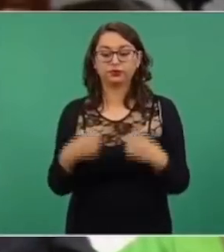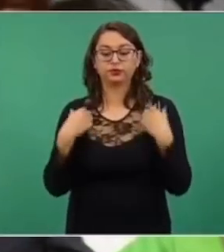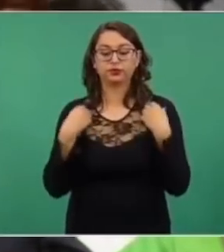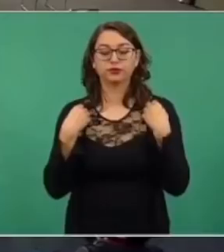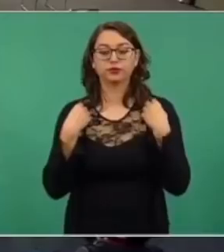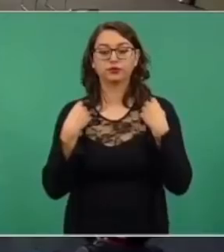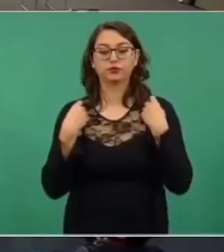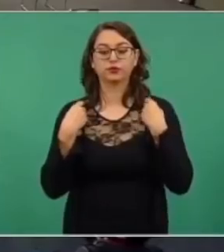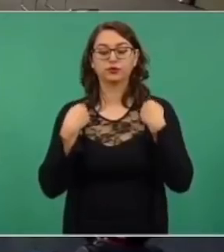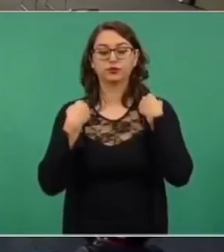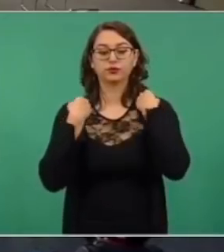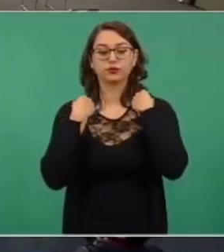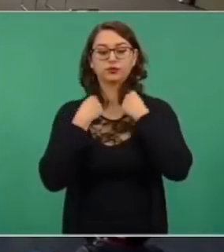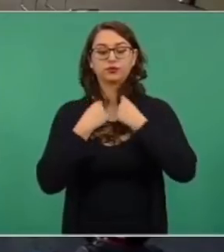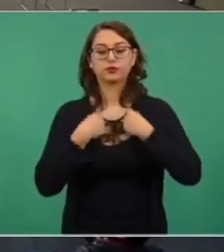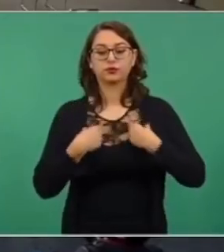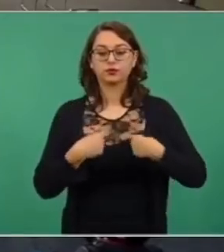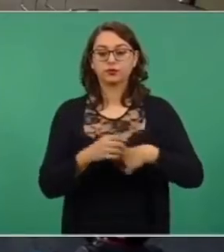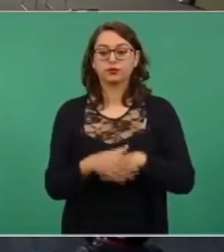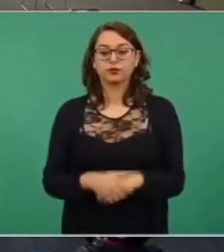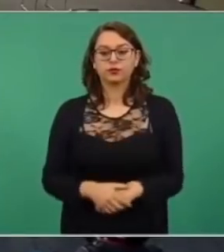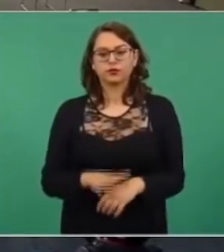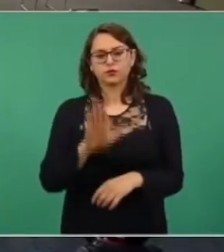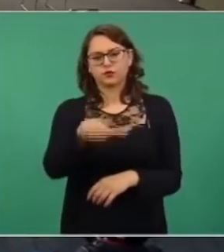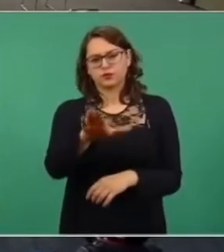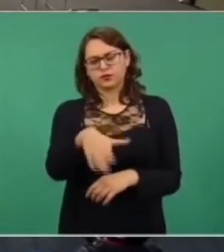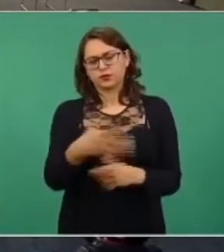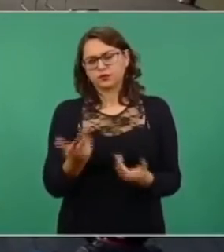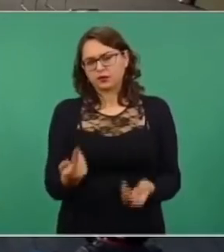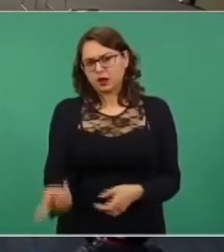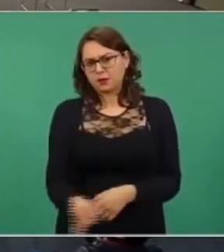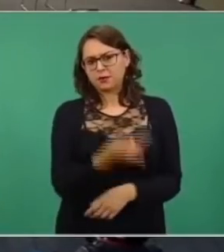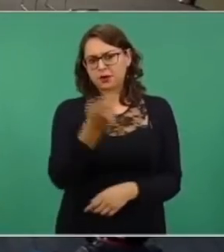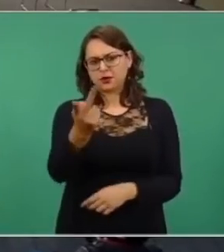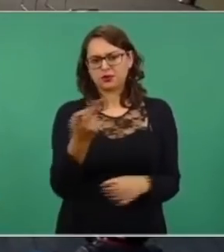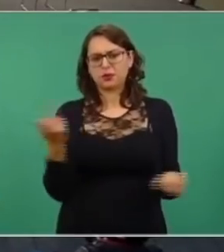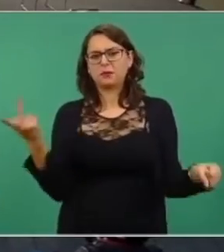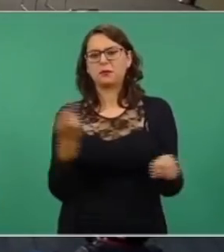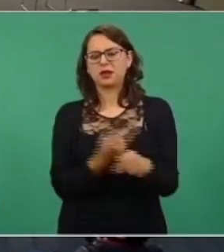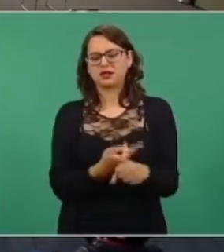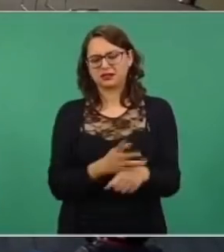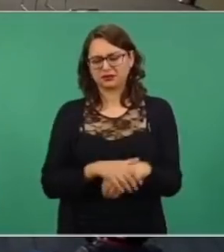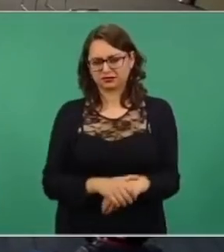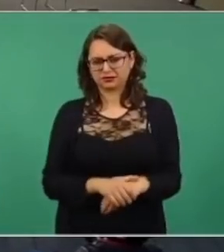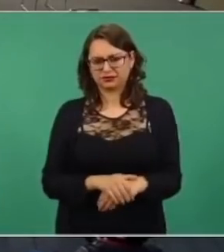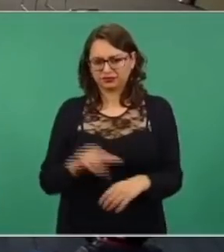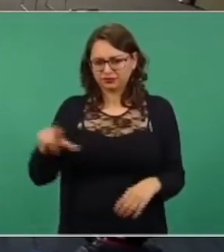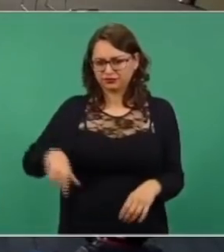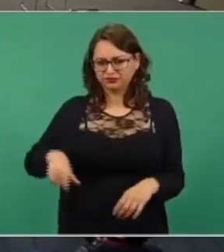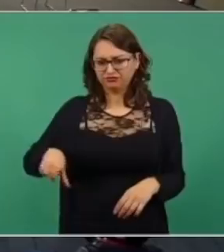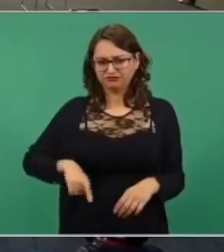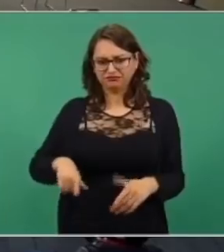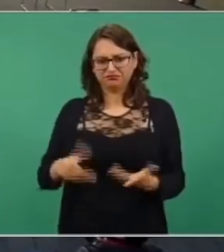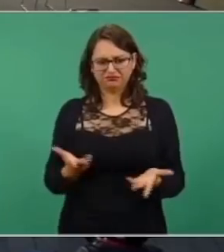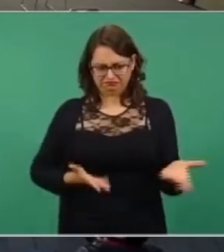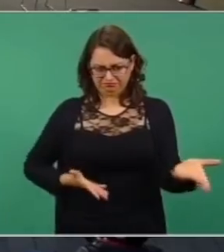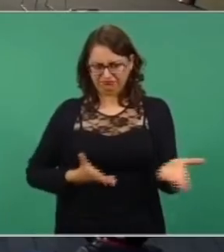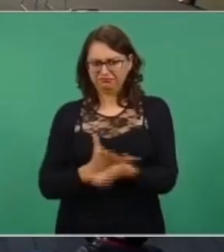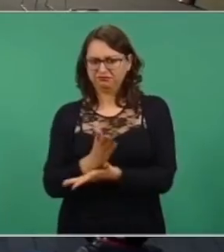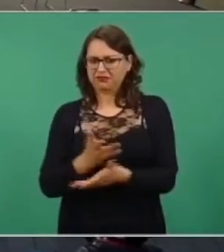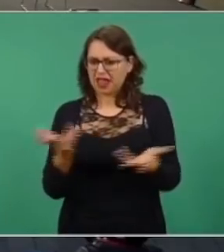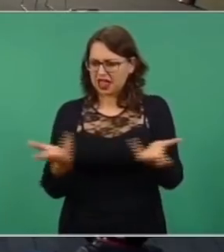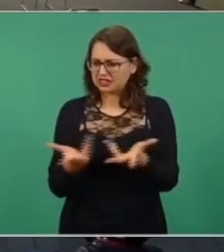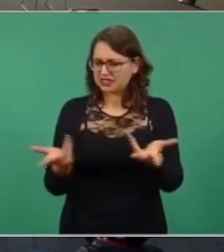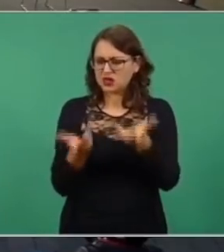presidente, ¿qué va a hacer el gobierno para que no se sigan malversando los fondos de las AFORES, para evitar